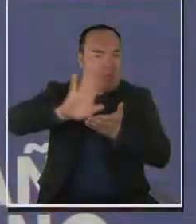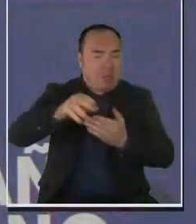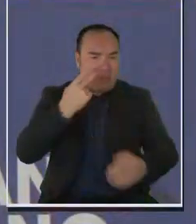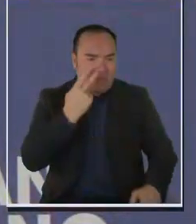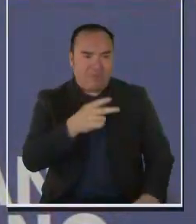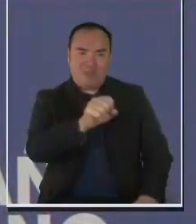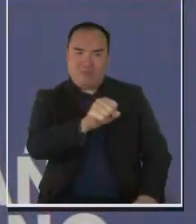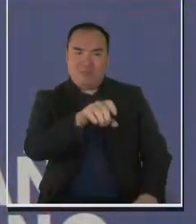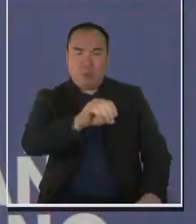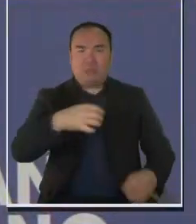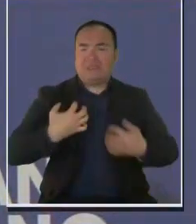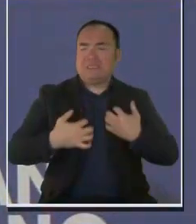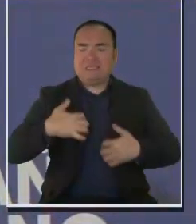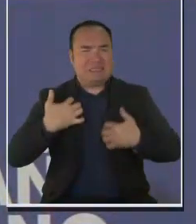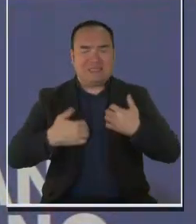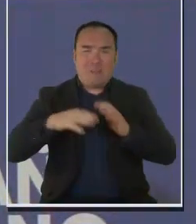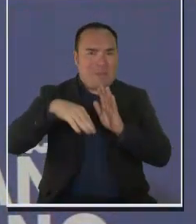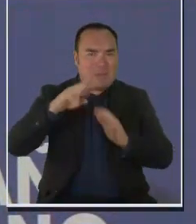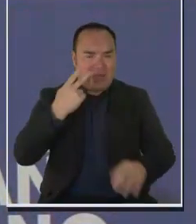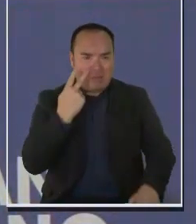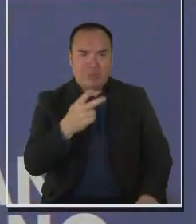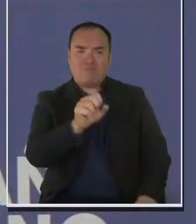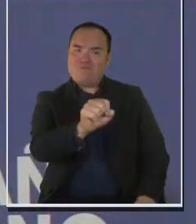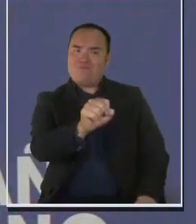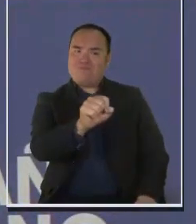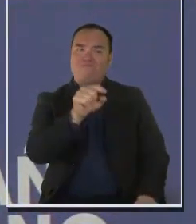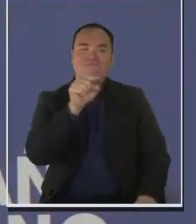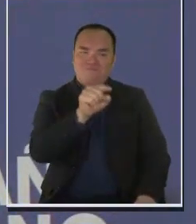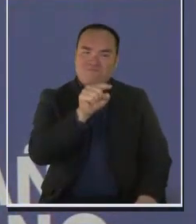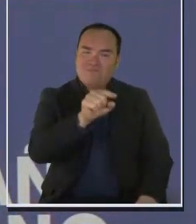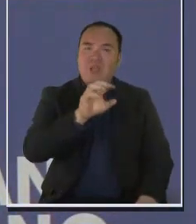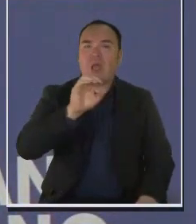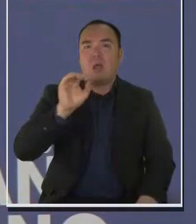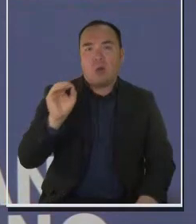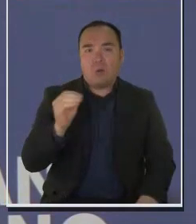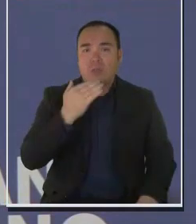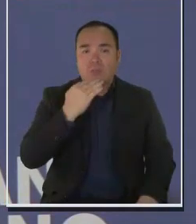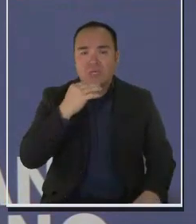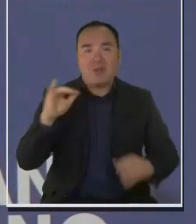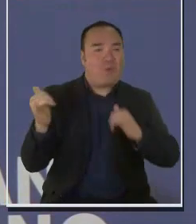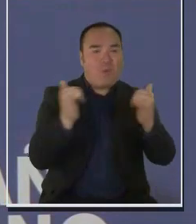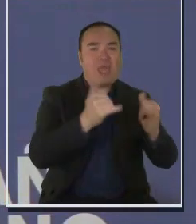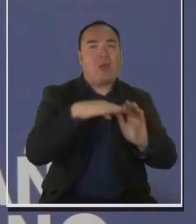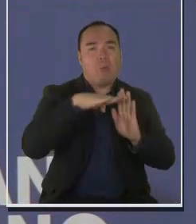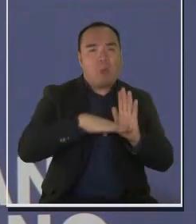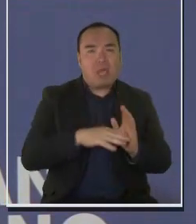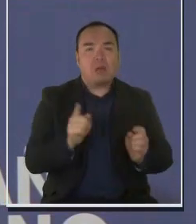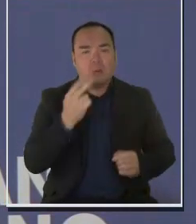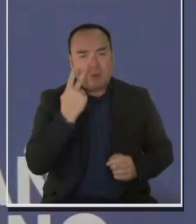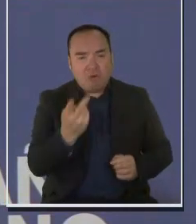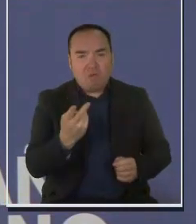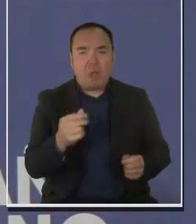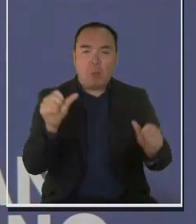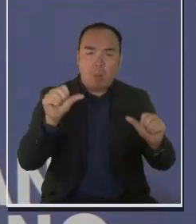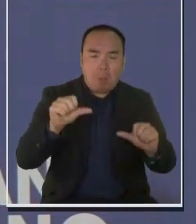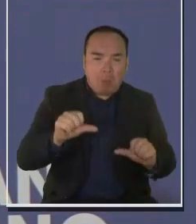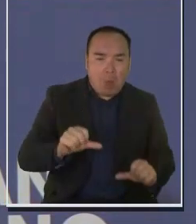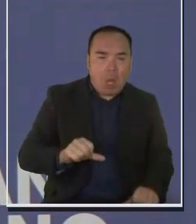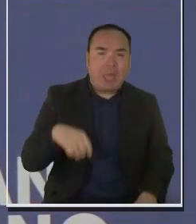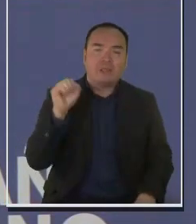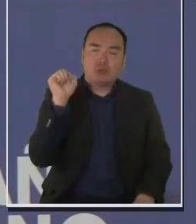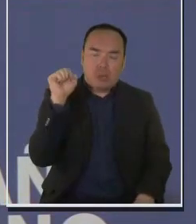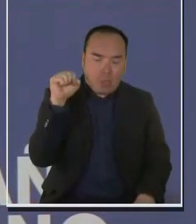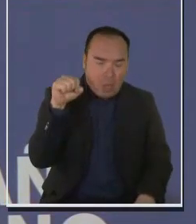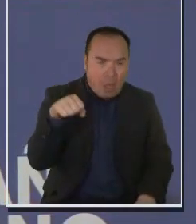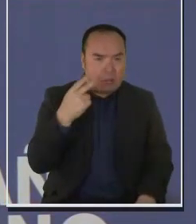muy irritables o tienen menor actividad a la habitual, ustedes los ven decaídos, los ven somnolientos, hay que